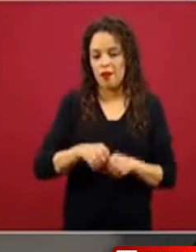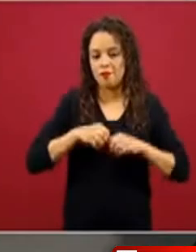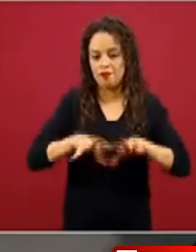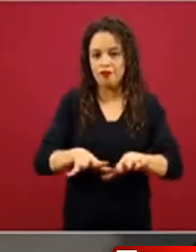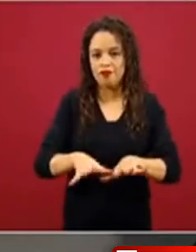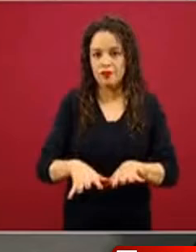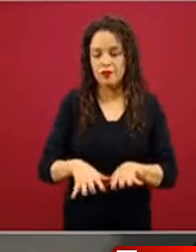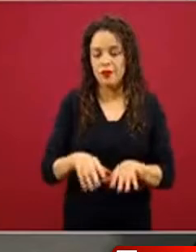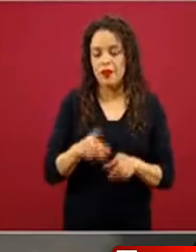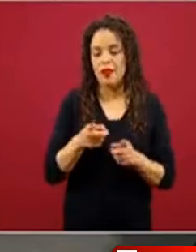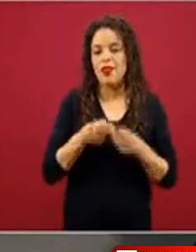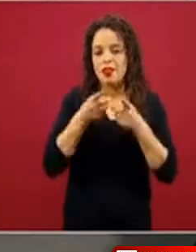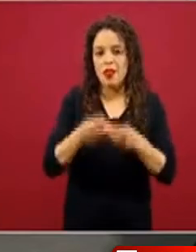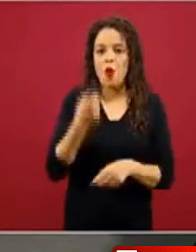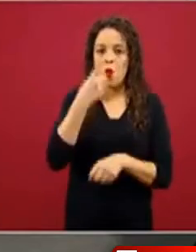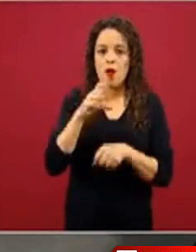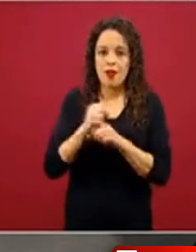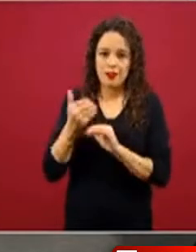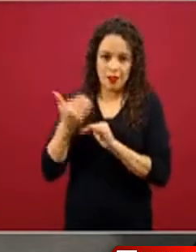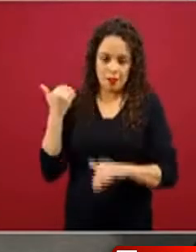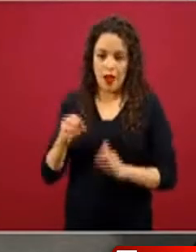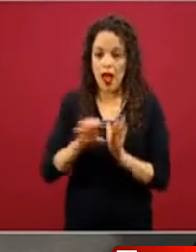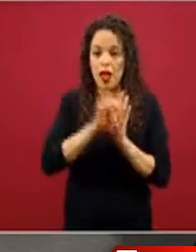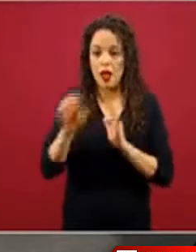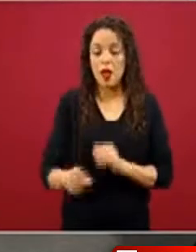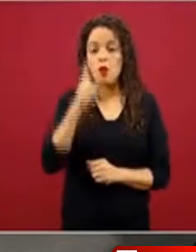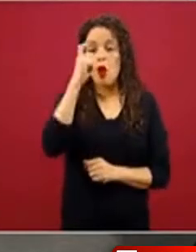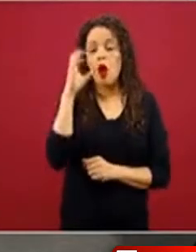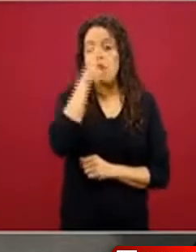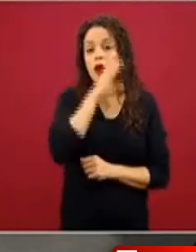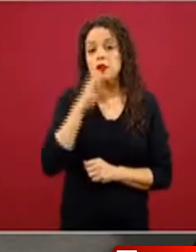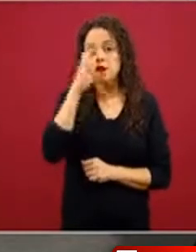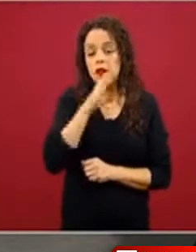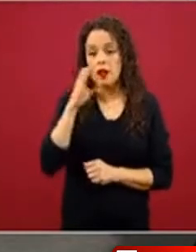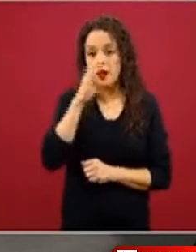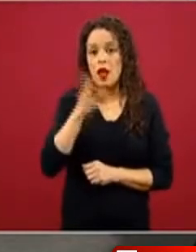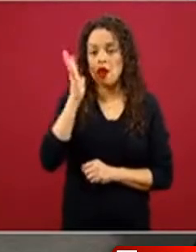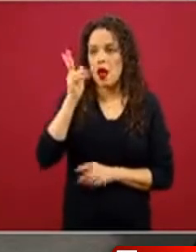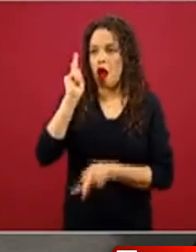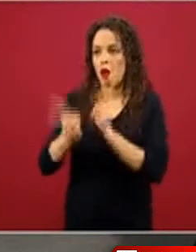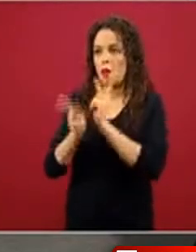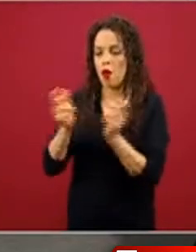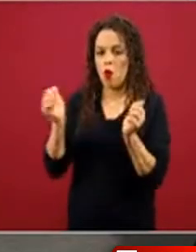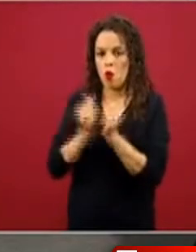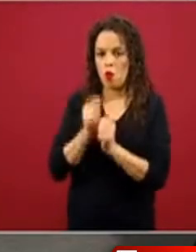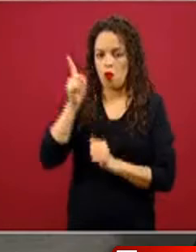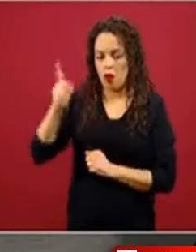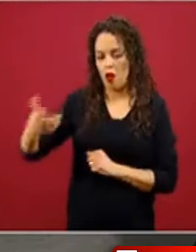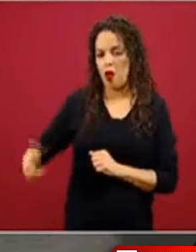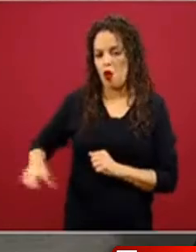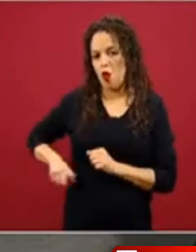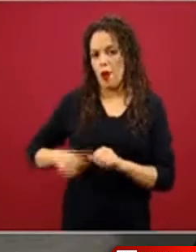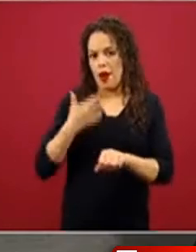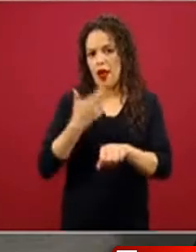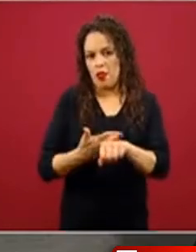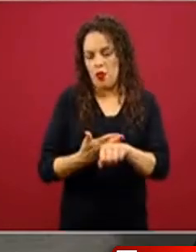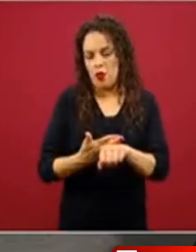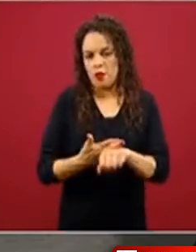semana. Un ejemplo es Aguascalientes. Tuvimos una conversación con el gobernador